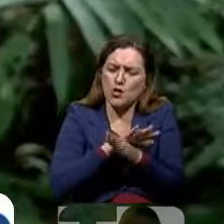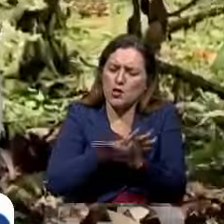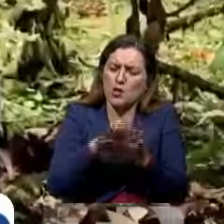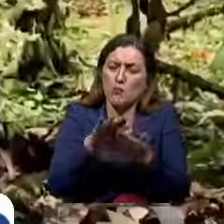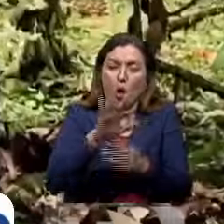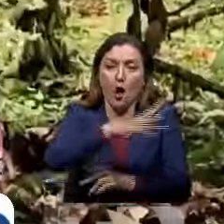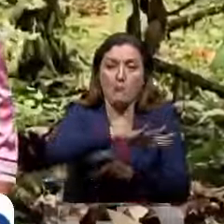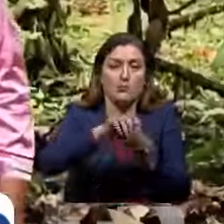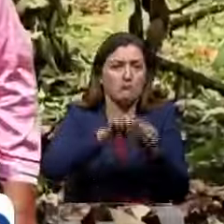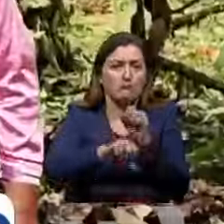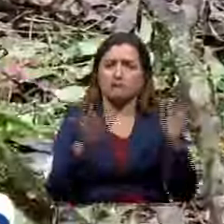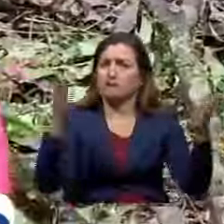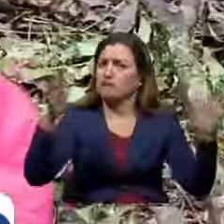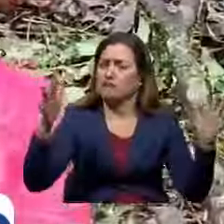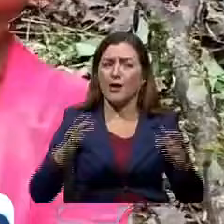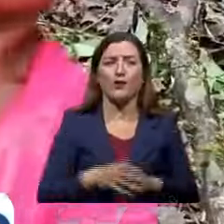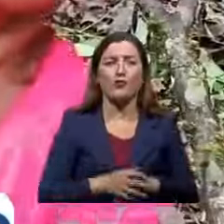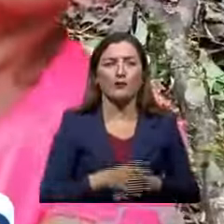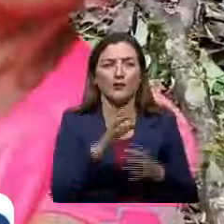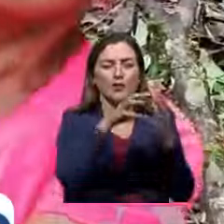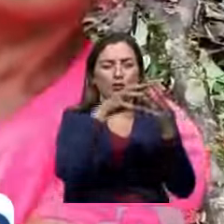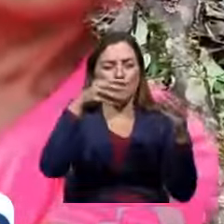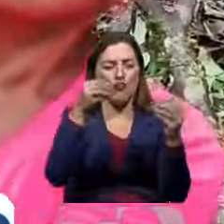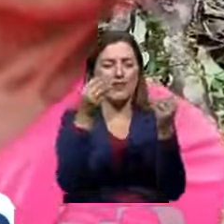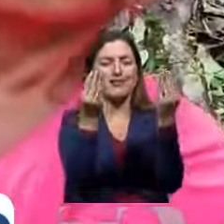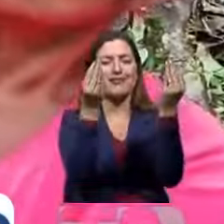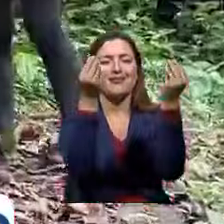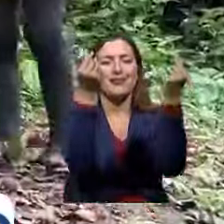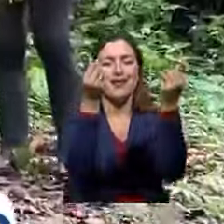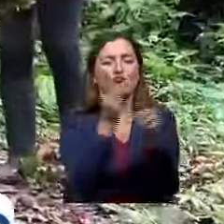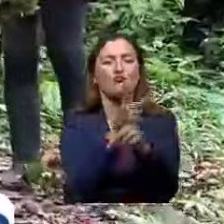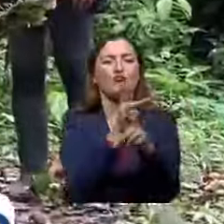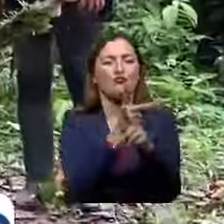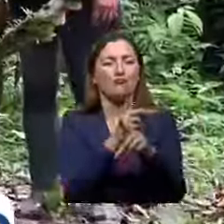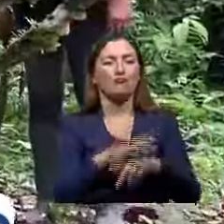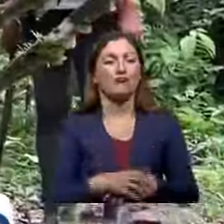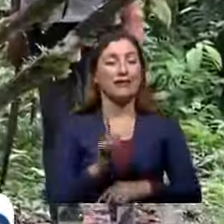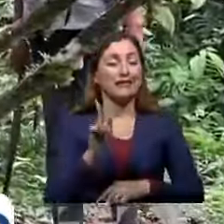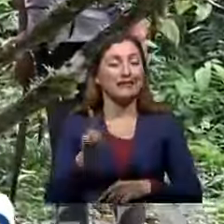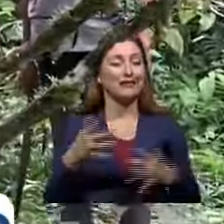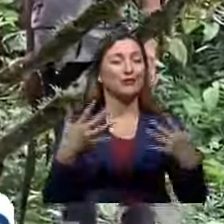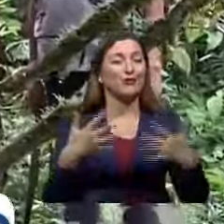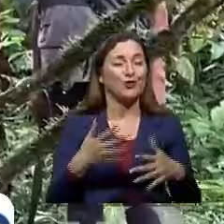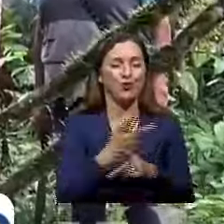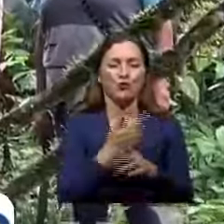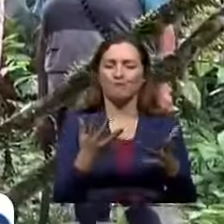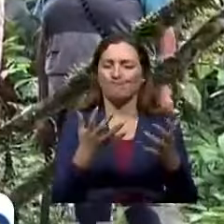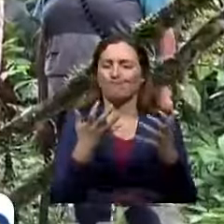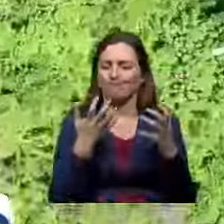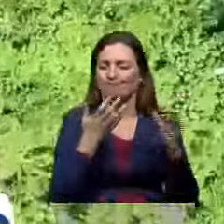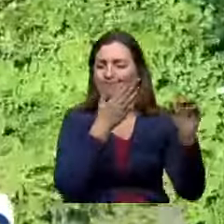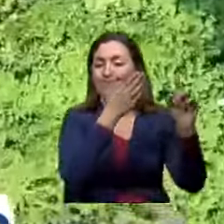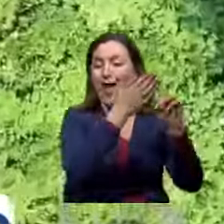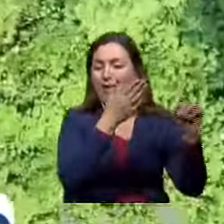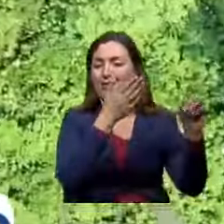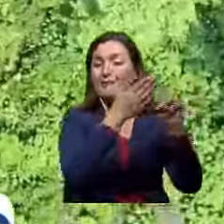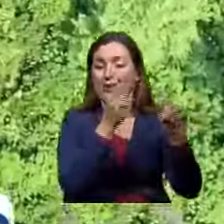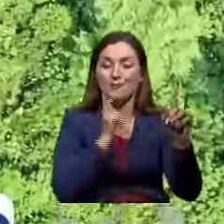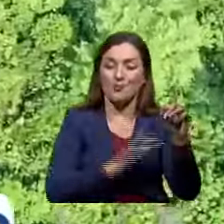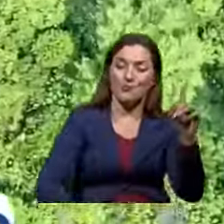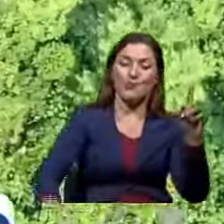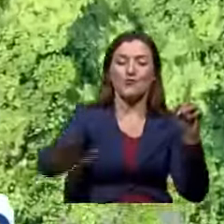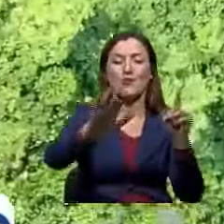ambiente, permitiendo así un mayor rendimiento y calidad en los cultivos. Y allá apuntan los productores del cacao en todo este